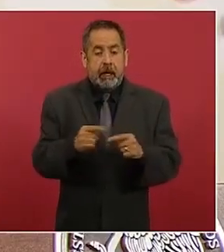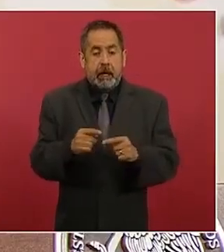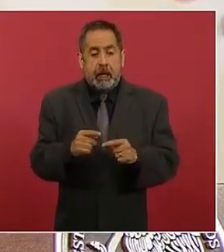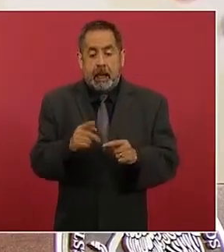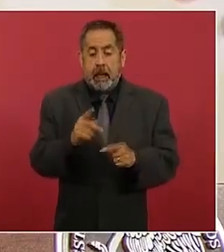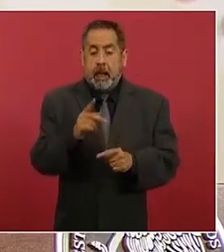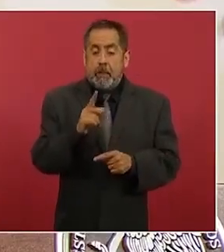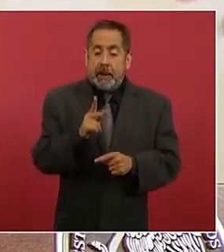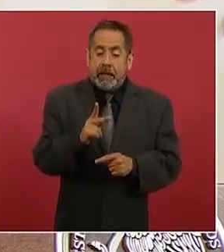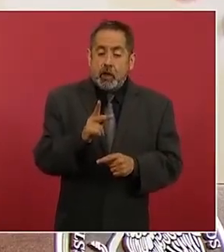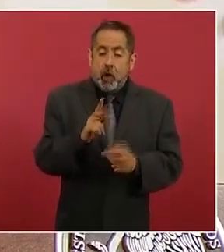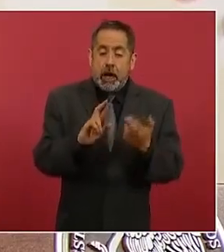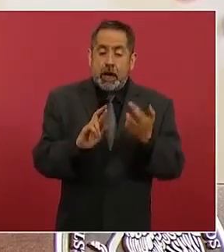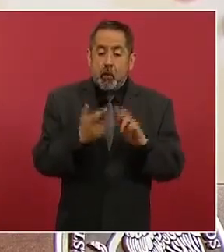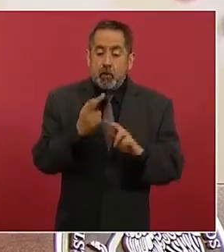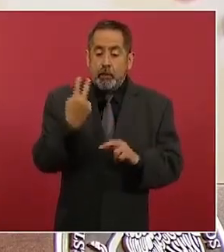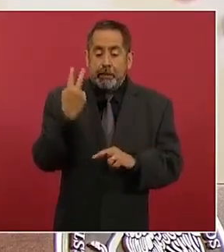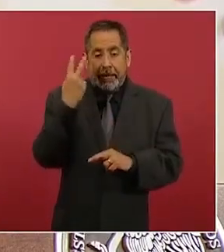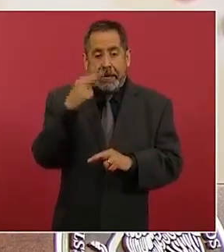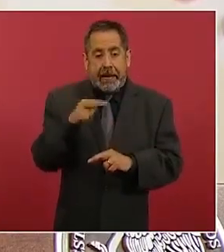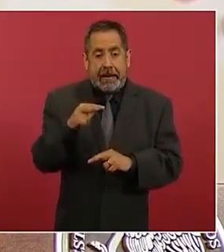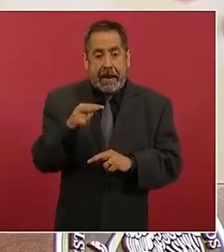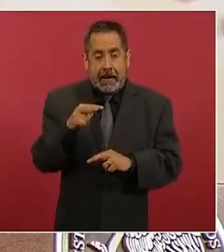Partido de la Revolución Mexicana